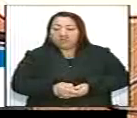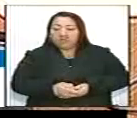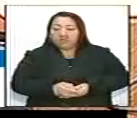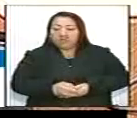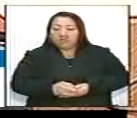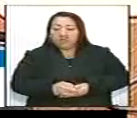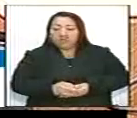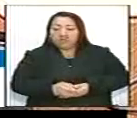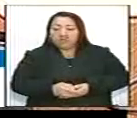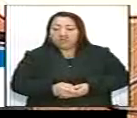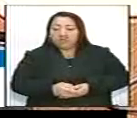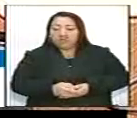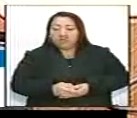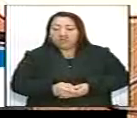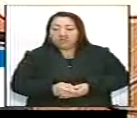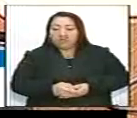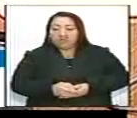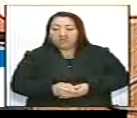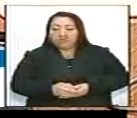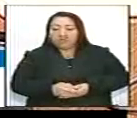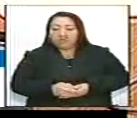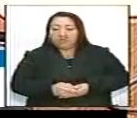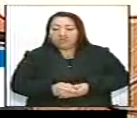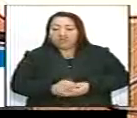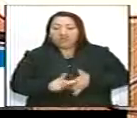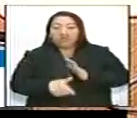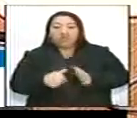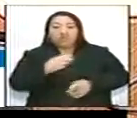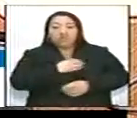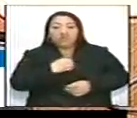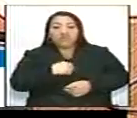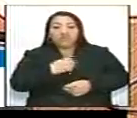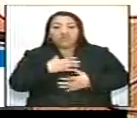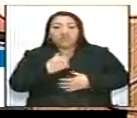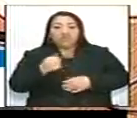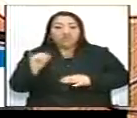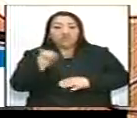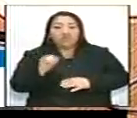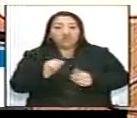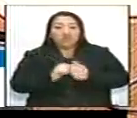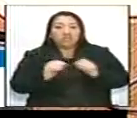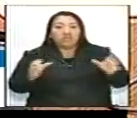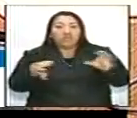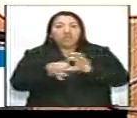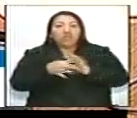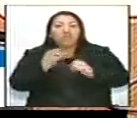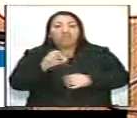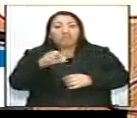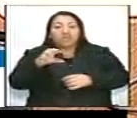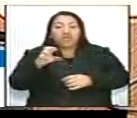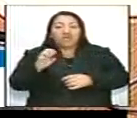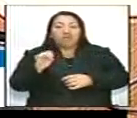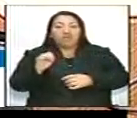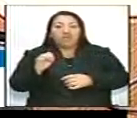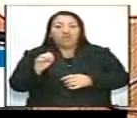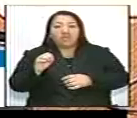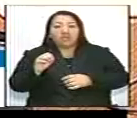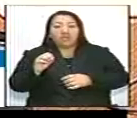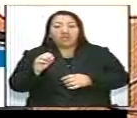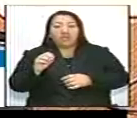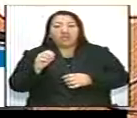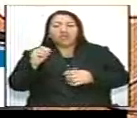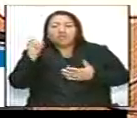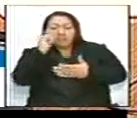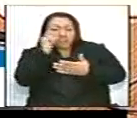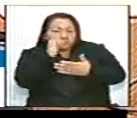Luego de que eso se estableció, el Ministerio de Salud diseñó, en coordinación con la PCM y con el Ministerio de Economía,